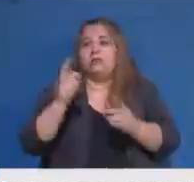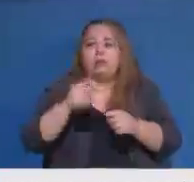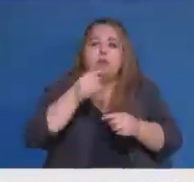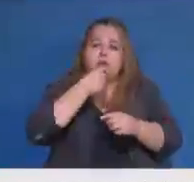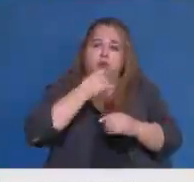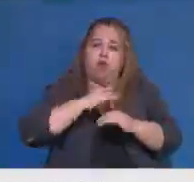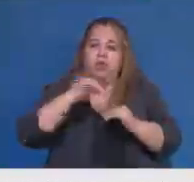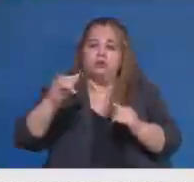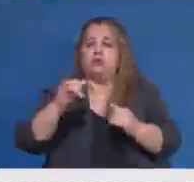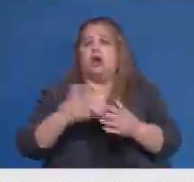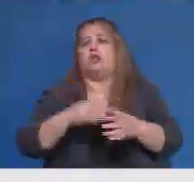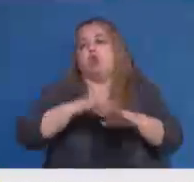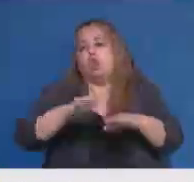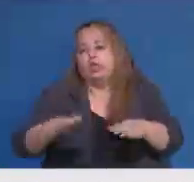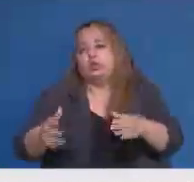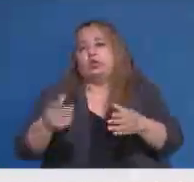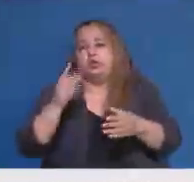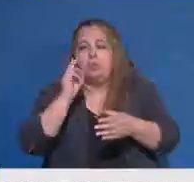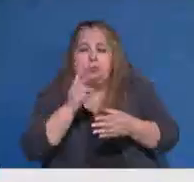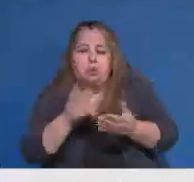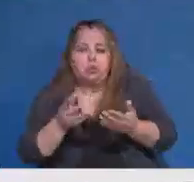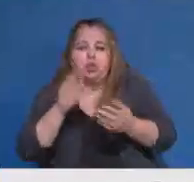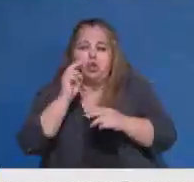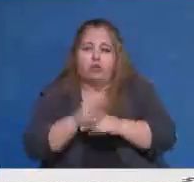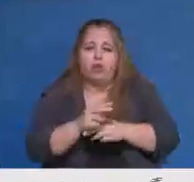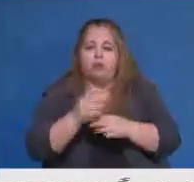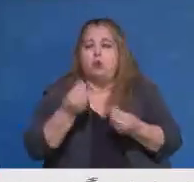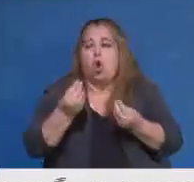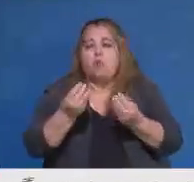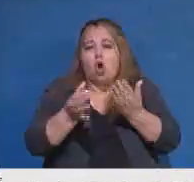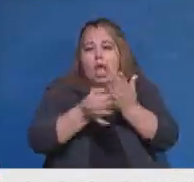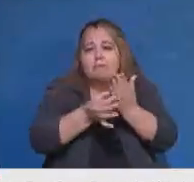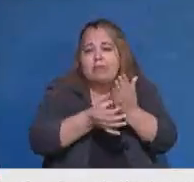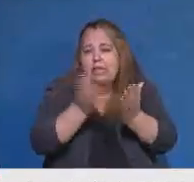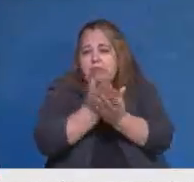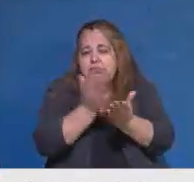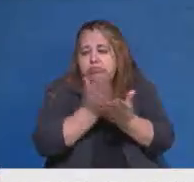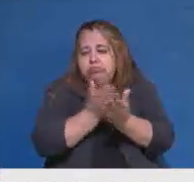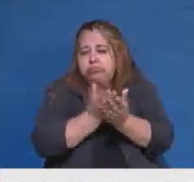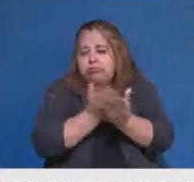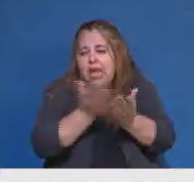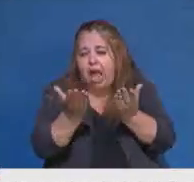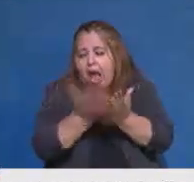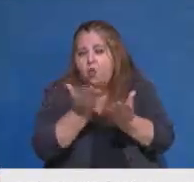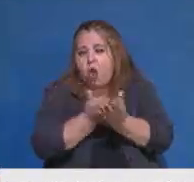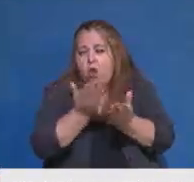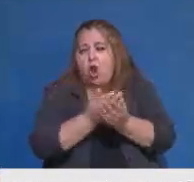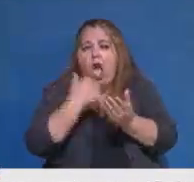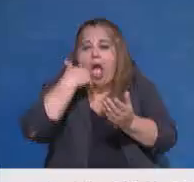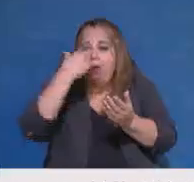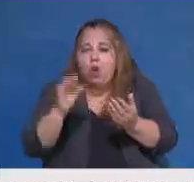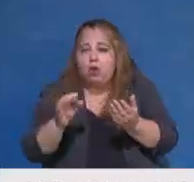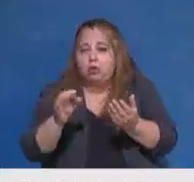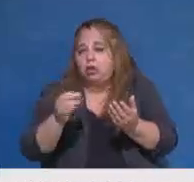denunciada, y a los chicos. No puede ser que tengamos expedientes de abuelos, ¿sí?, que no formaron parte, por ejemplo,